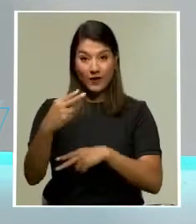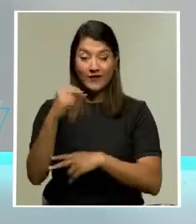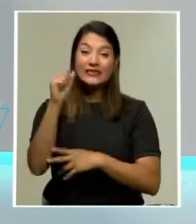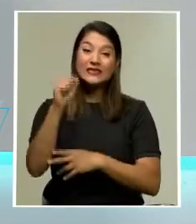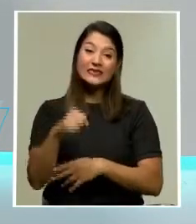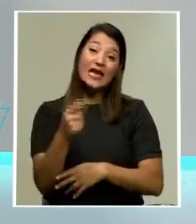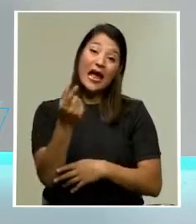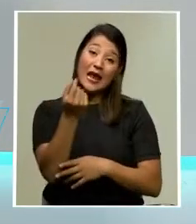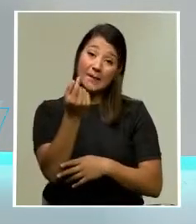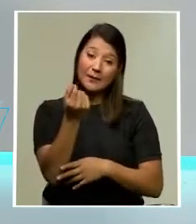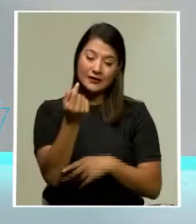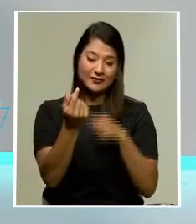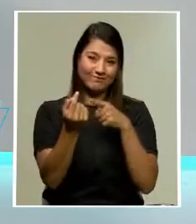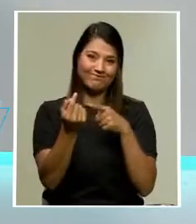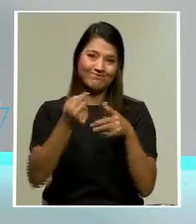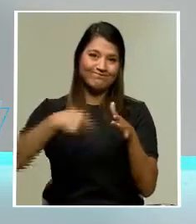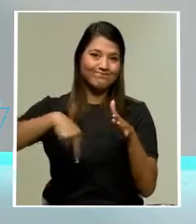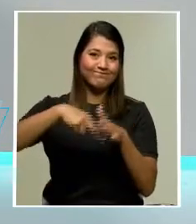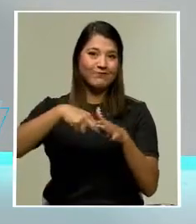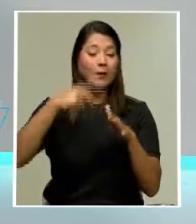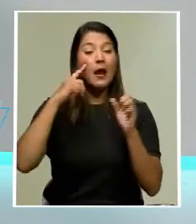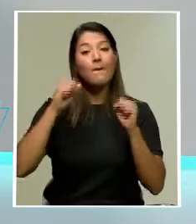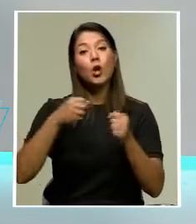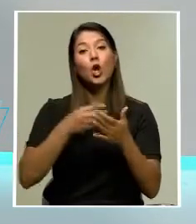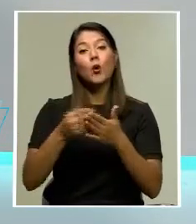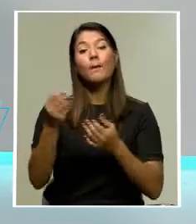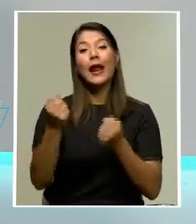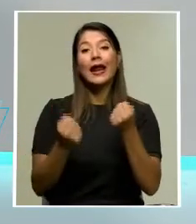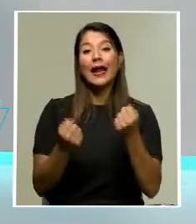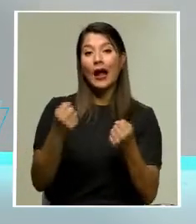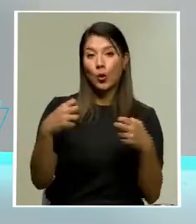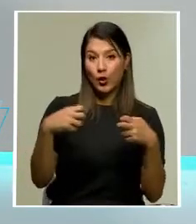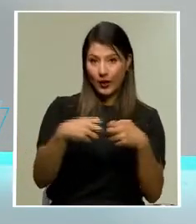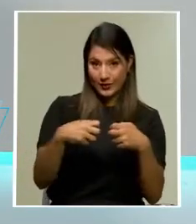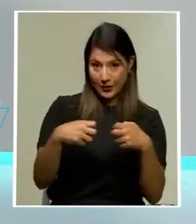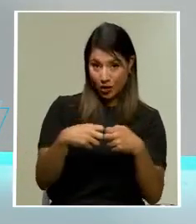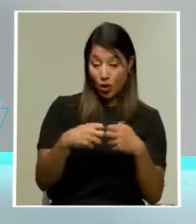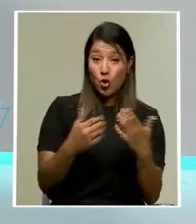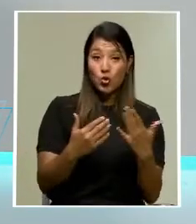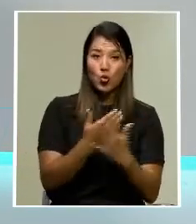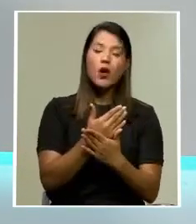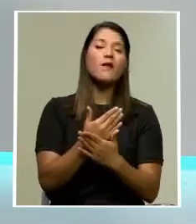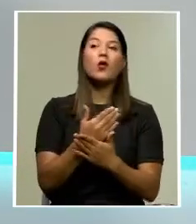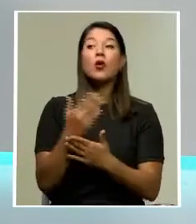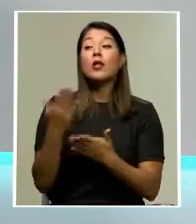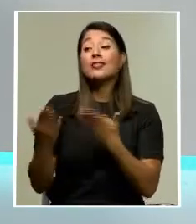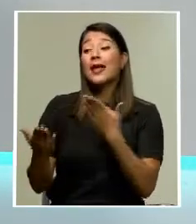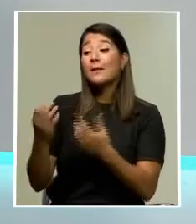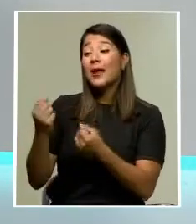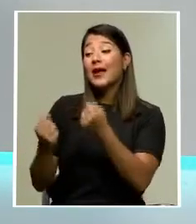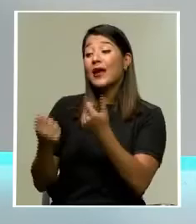un auto eléctrico, al menos nuevo. Y en el caso de los usados, que podrían tal vez tener más acceso a